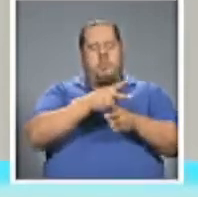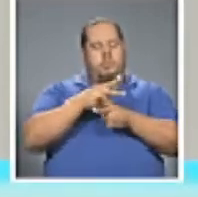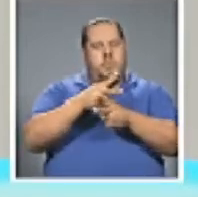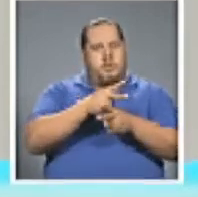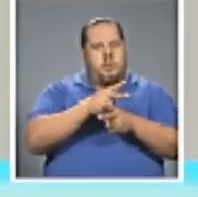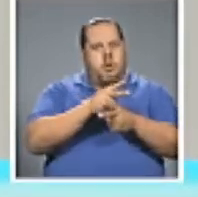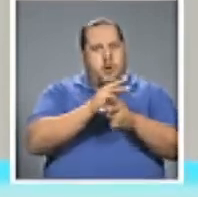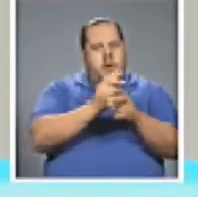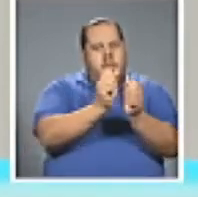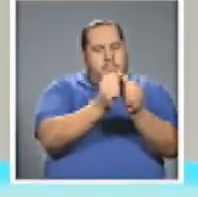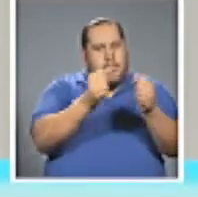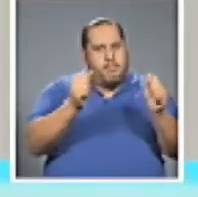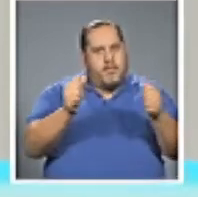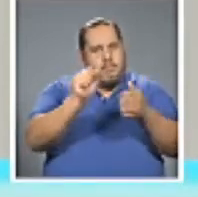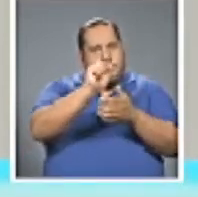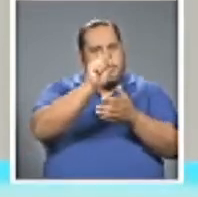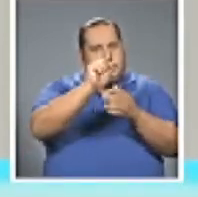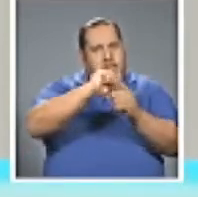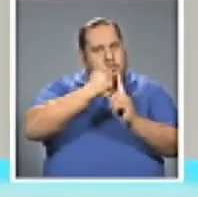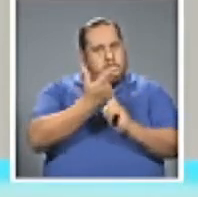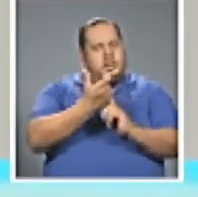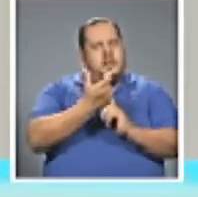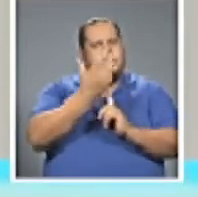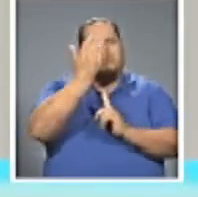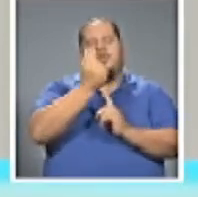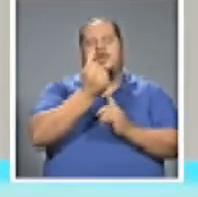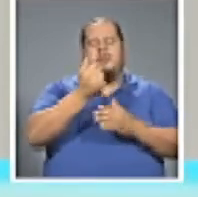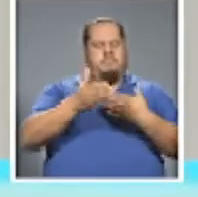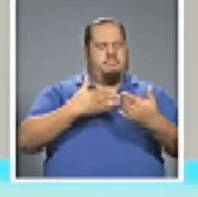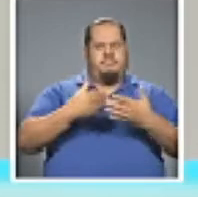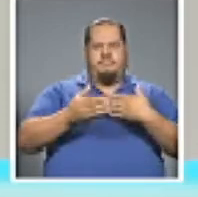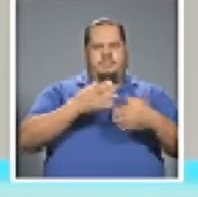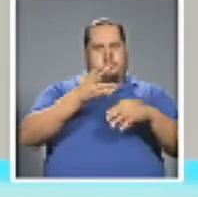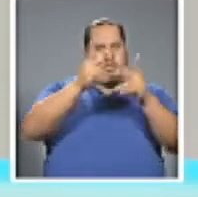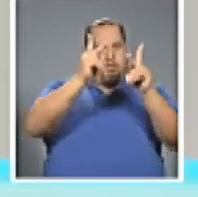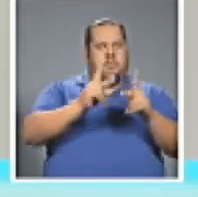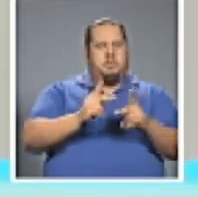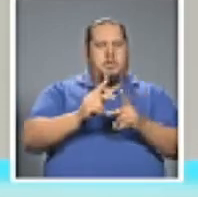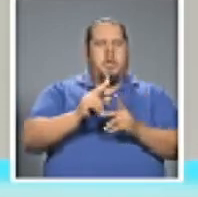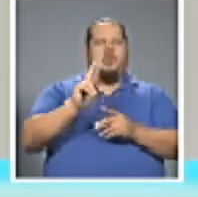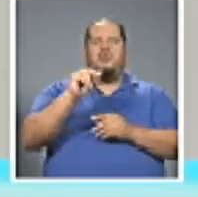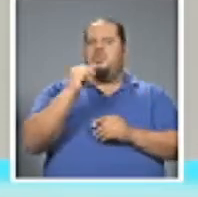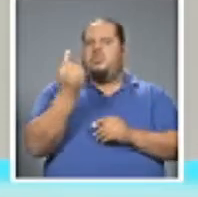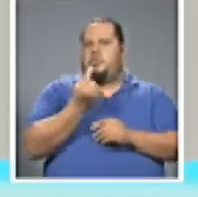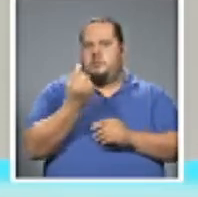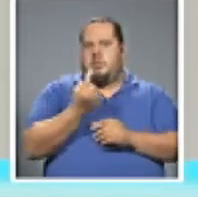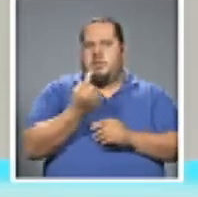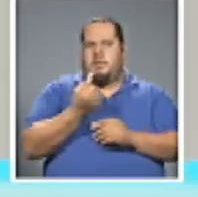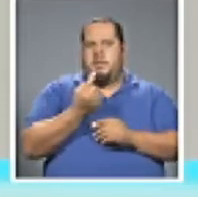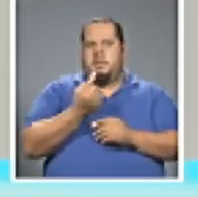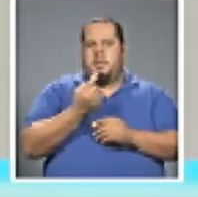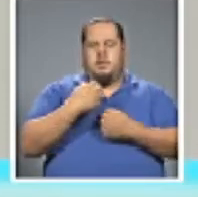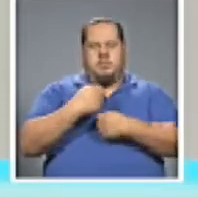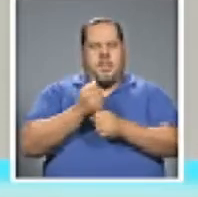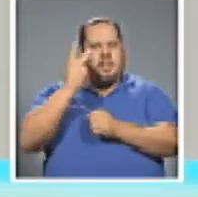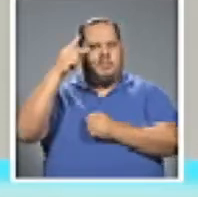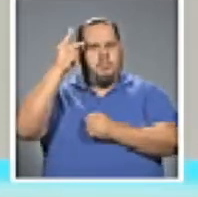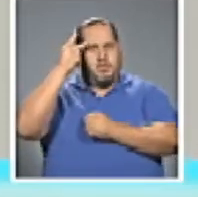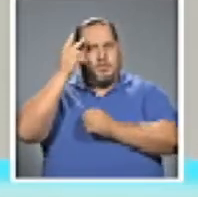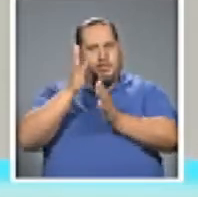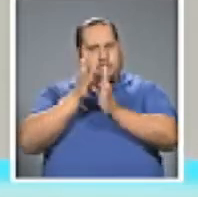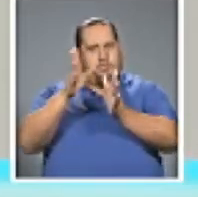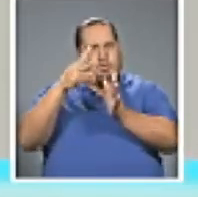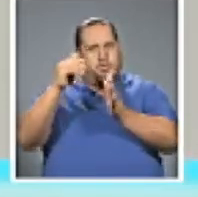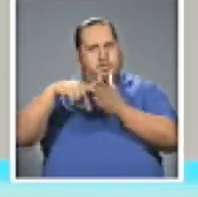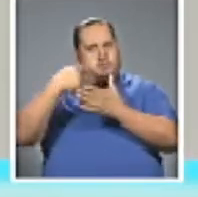que es innovador por el hecho de que cualquier persona, no solamente los hacedores de políticas públicas y